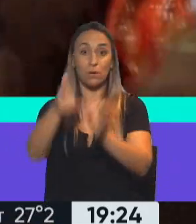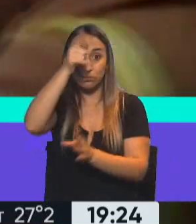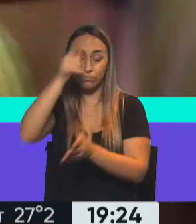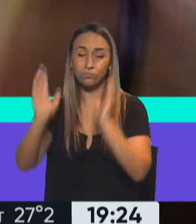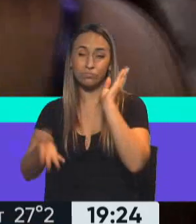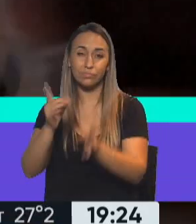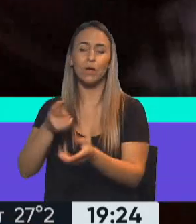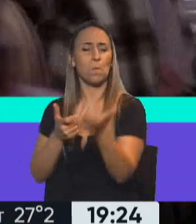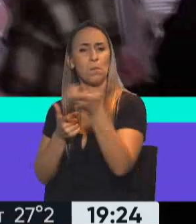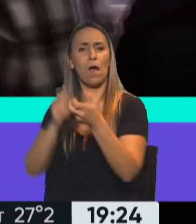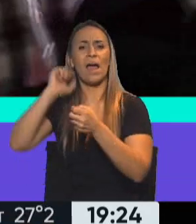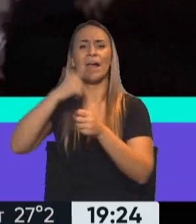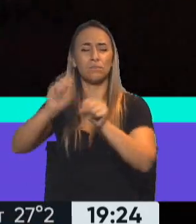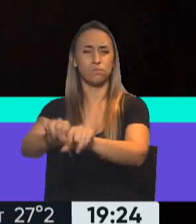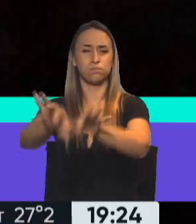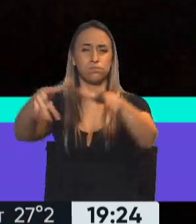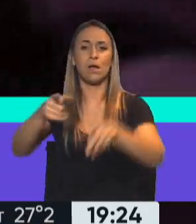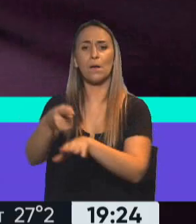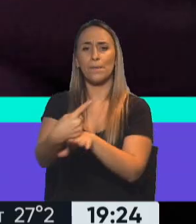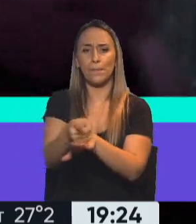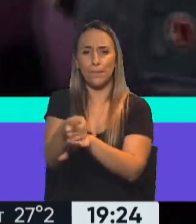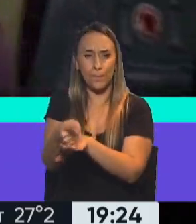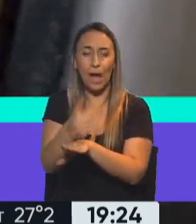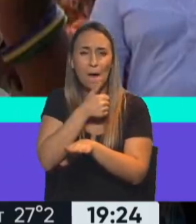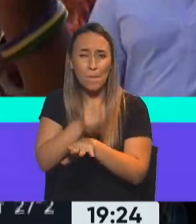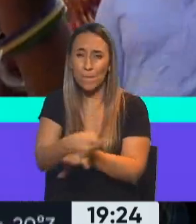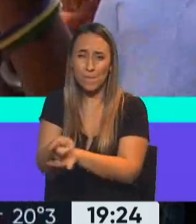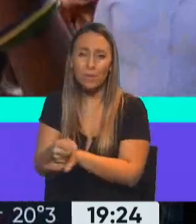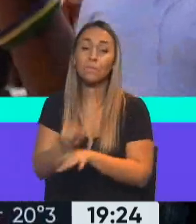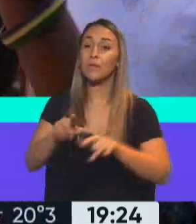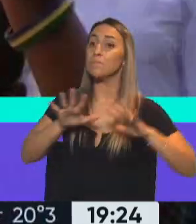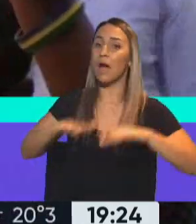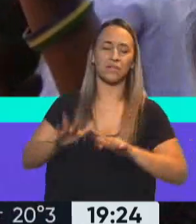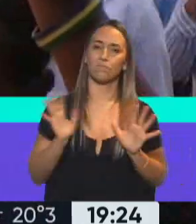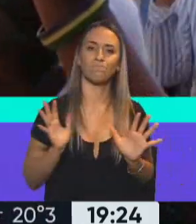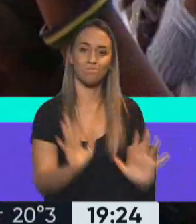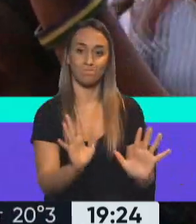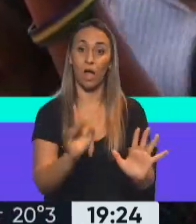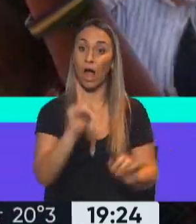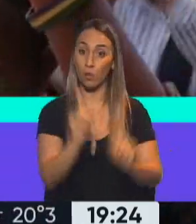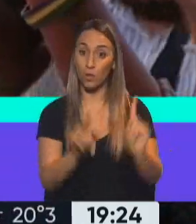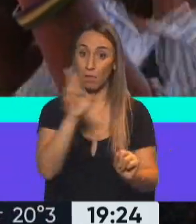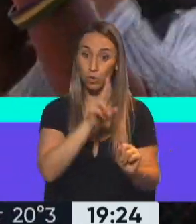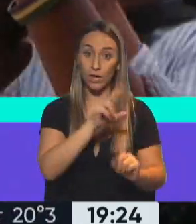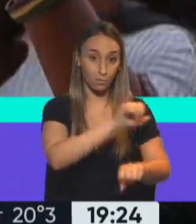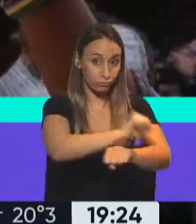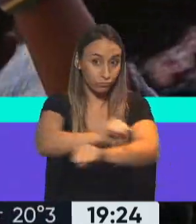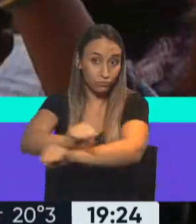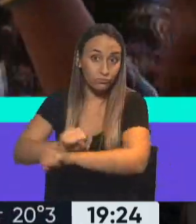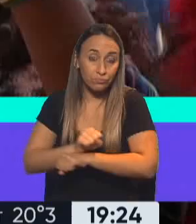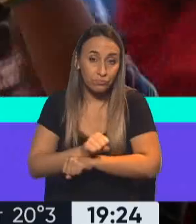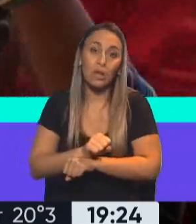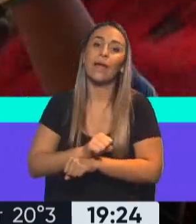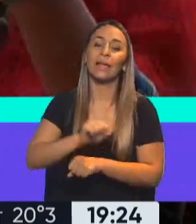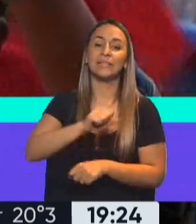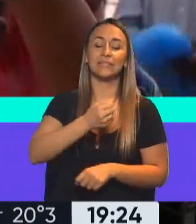carros hidrantes, y detuvo varias manifestaciones, a varias manifestantes se detuvieron en el centro de